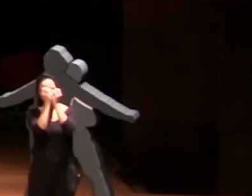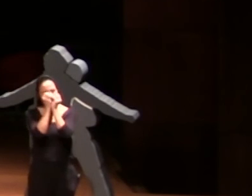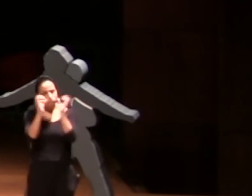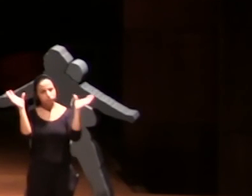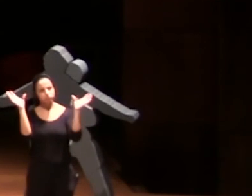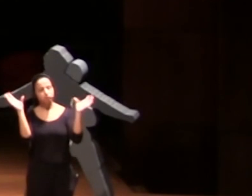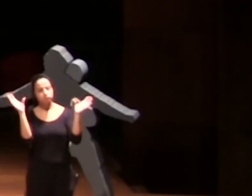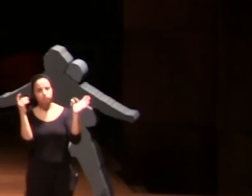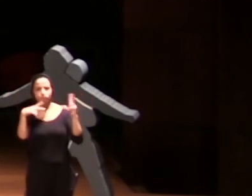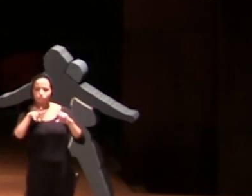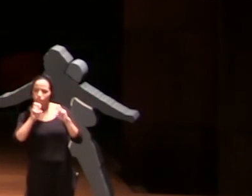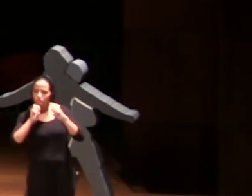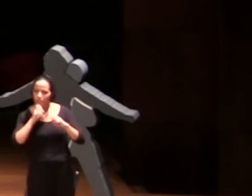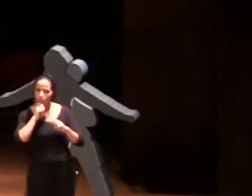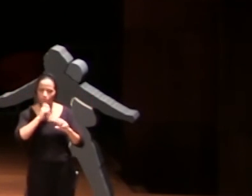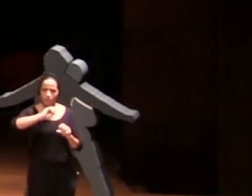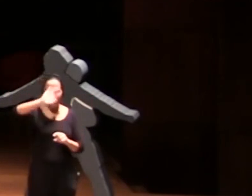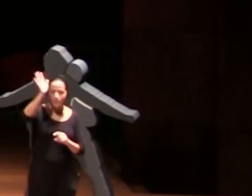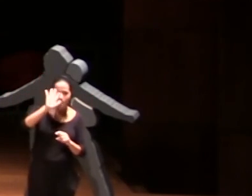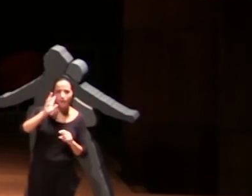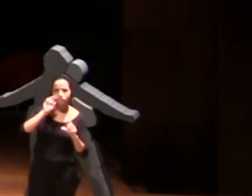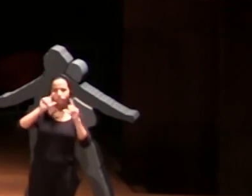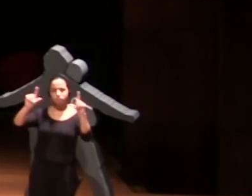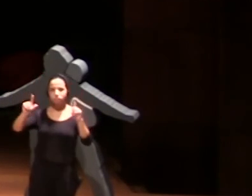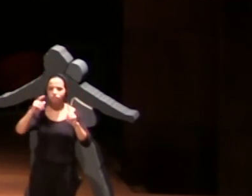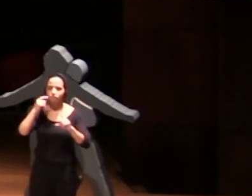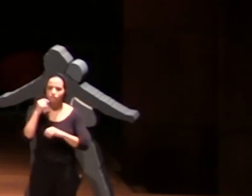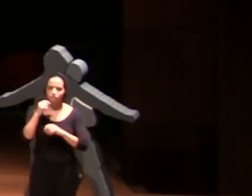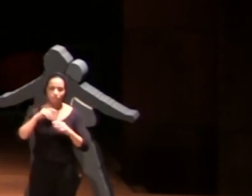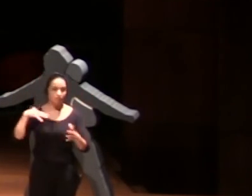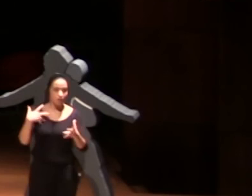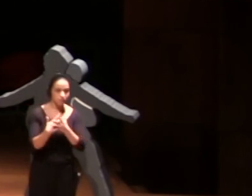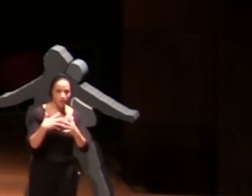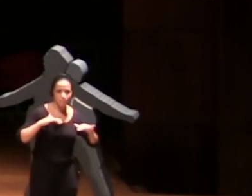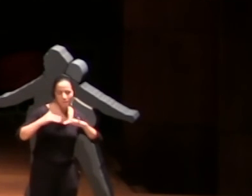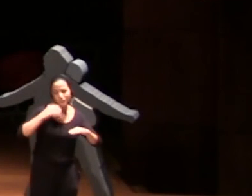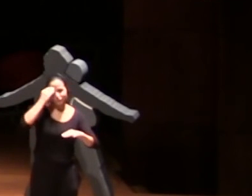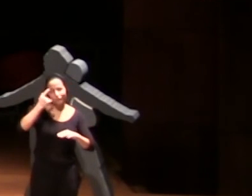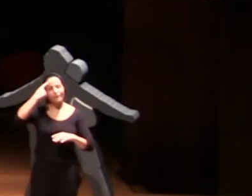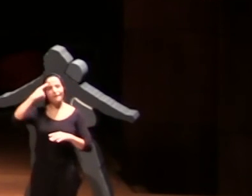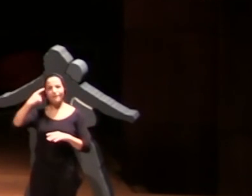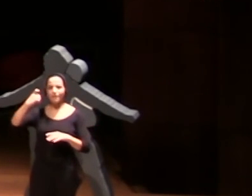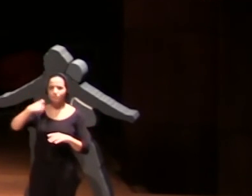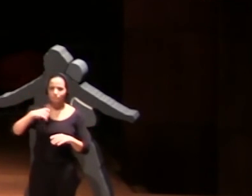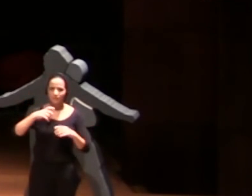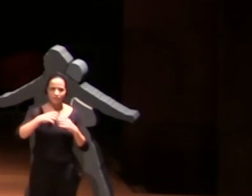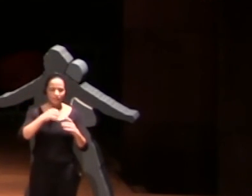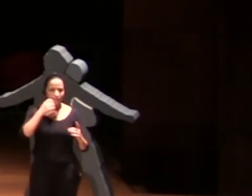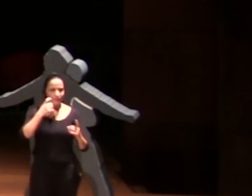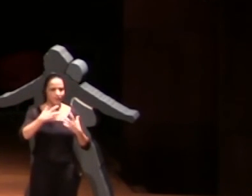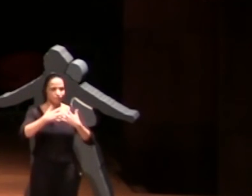el potencial que tiene el procesamiento de imágenes para movimientos que hasta ahora creíamos que tenían otro tipo de